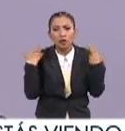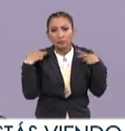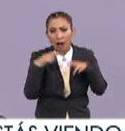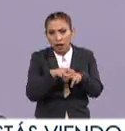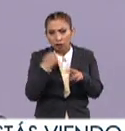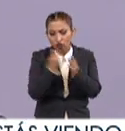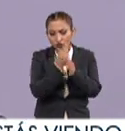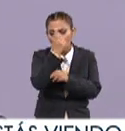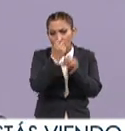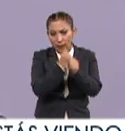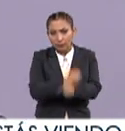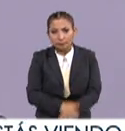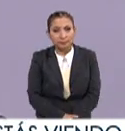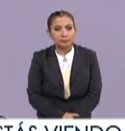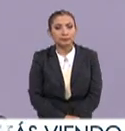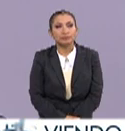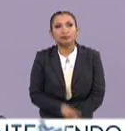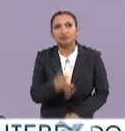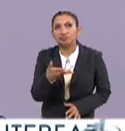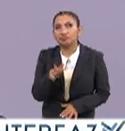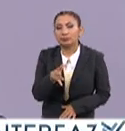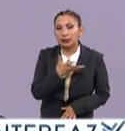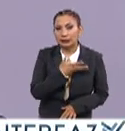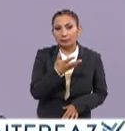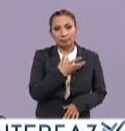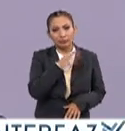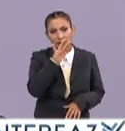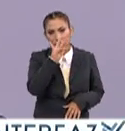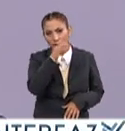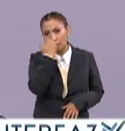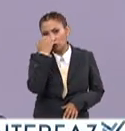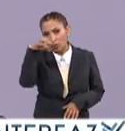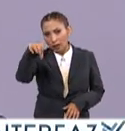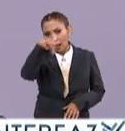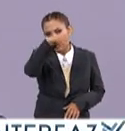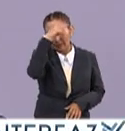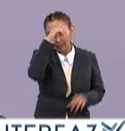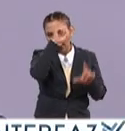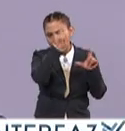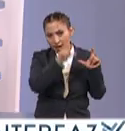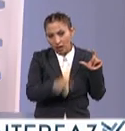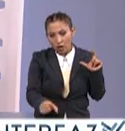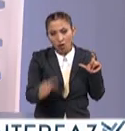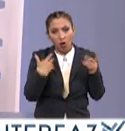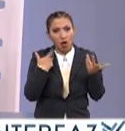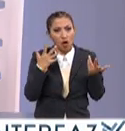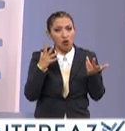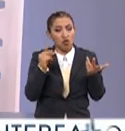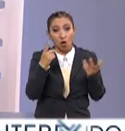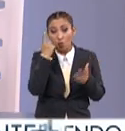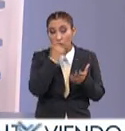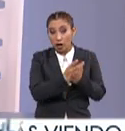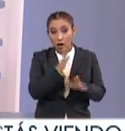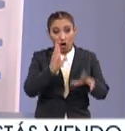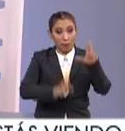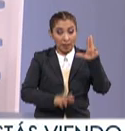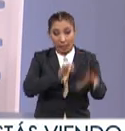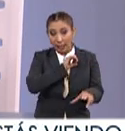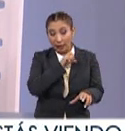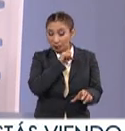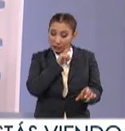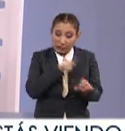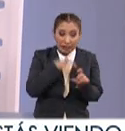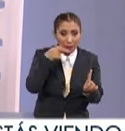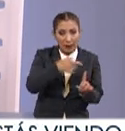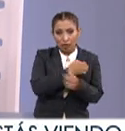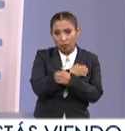docentes se forman cada año? Aproximadamente tenemos 50 en nuestro país, no solamente escuelas normales